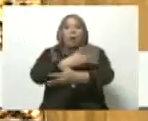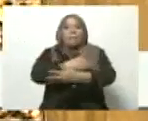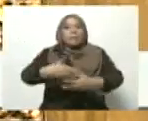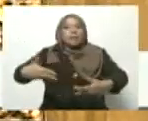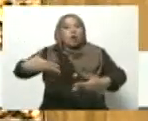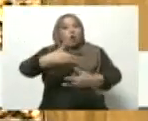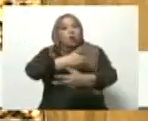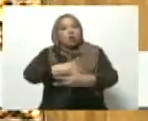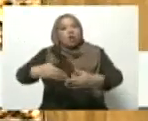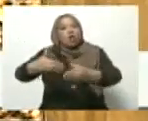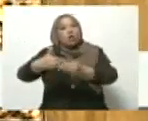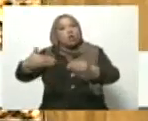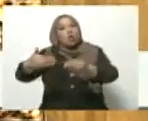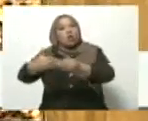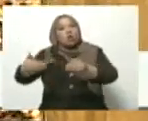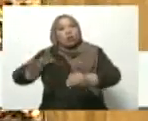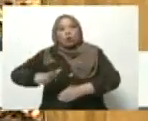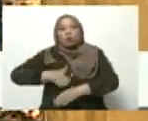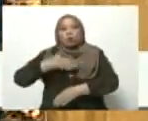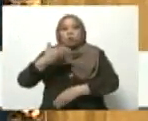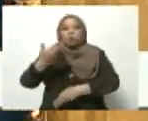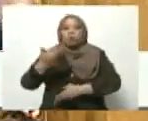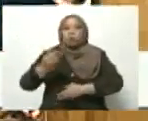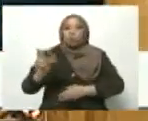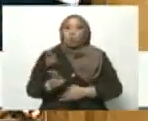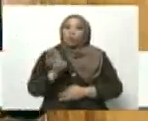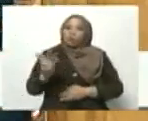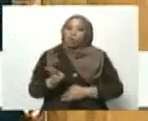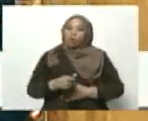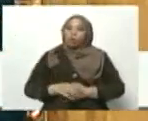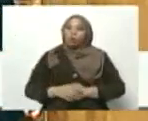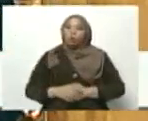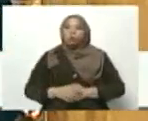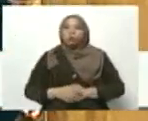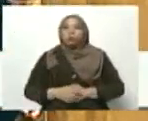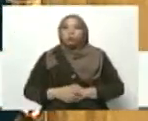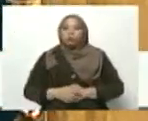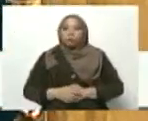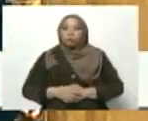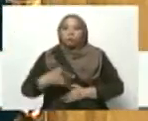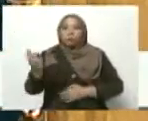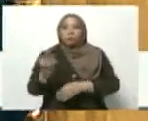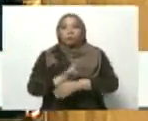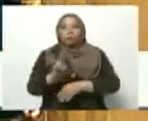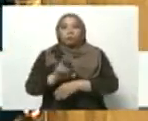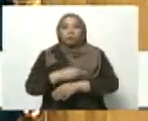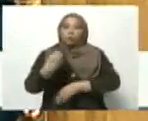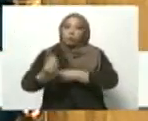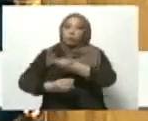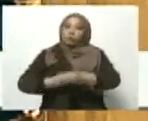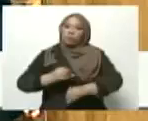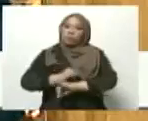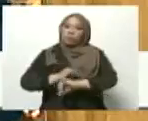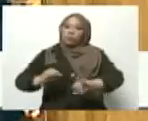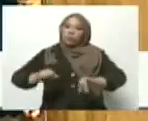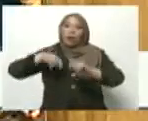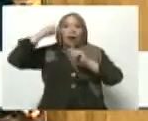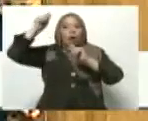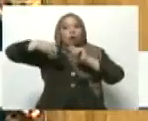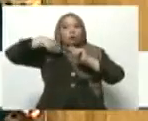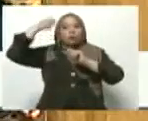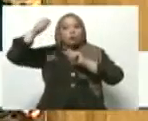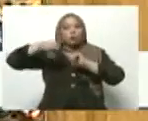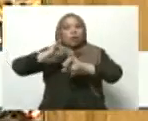bolívares, de dólares, no podían ser colocados. Desconocimiento inmediato y absoluto. Y hay un video de Bolton